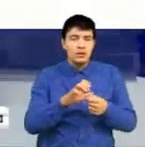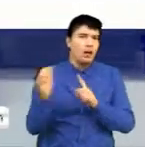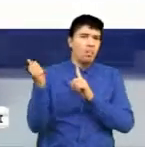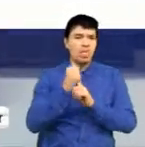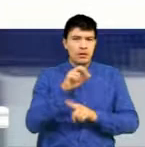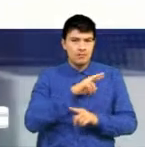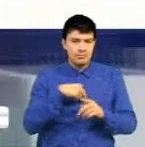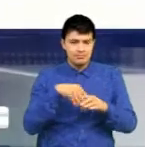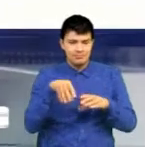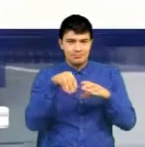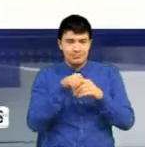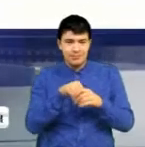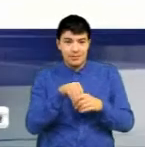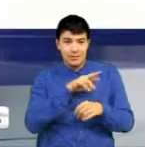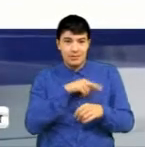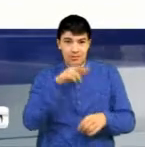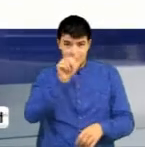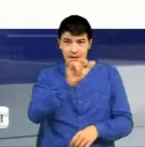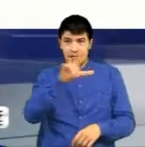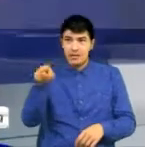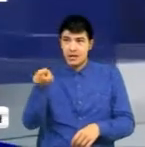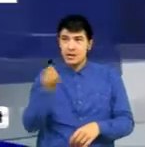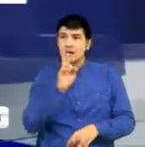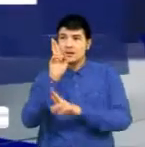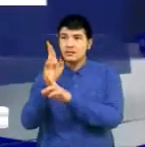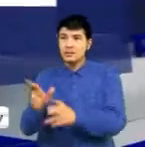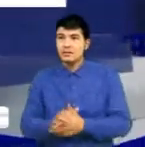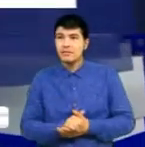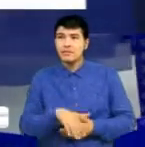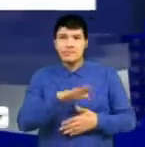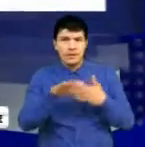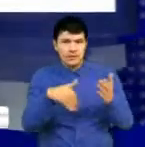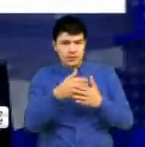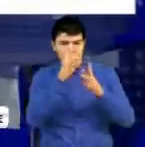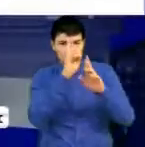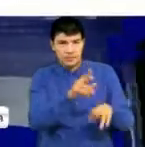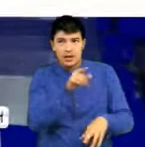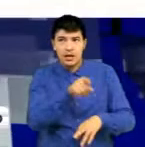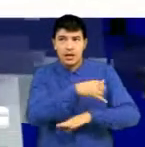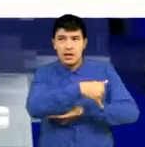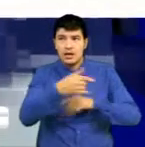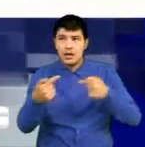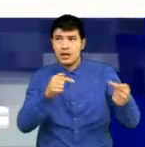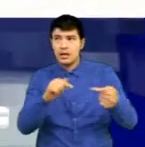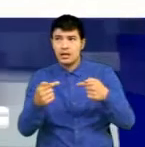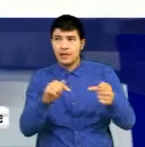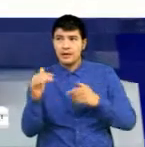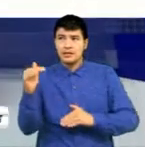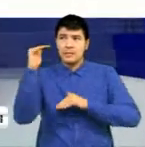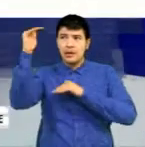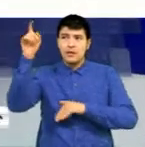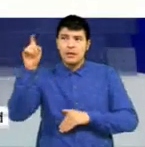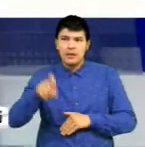que nuestro corresponsal Raúl Rolando Castro le responde. Con todo respeto, ingeniero, el debate mayor debe